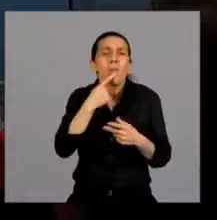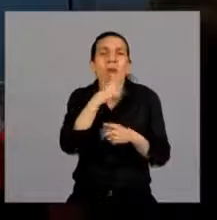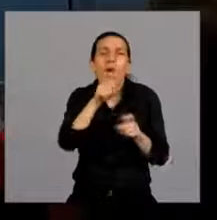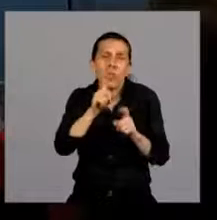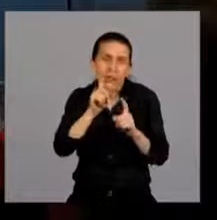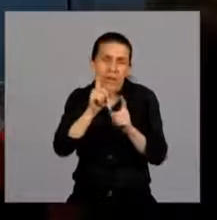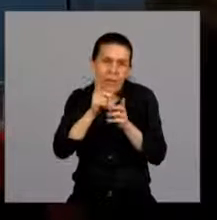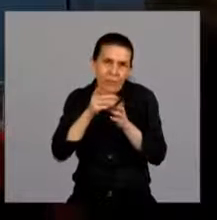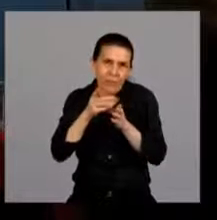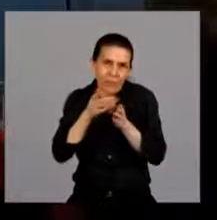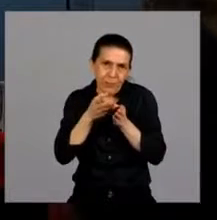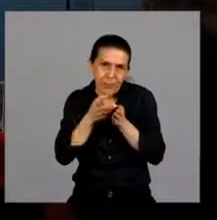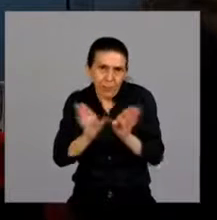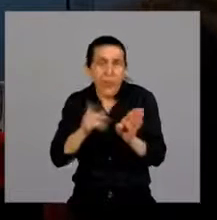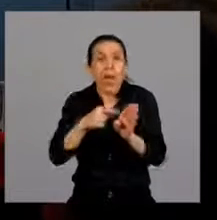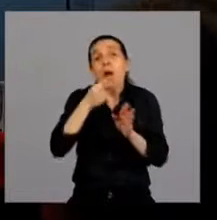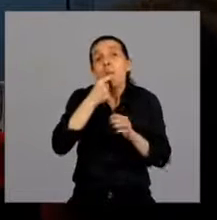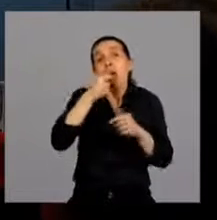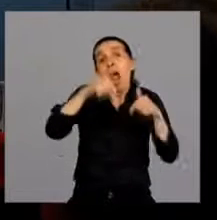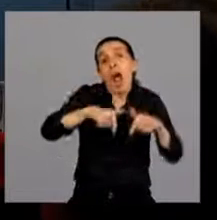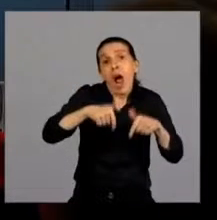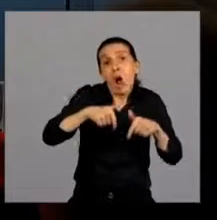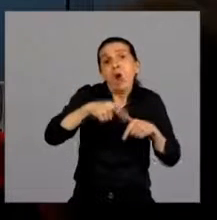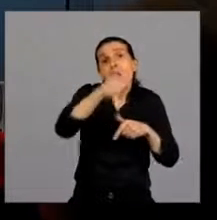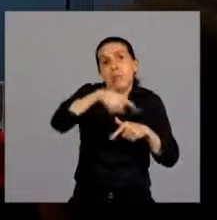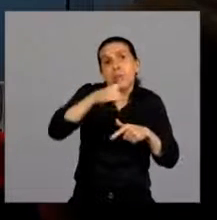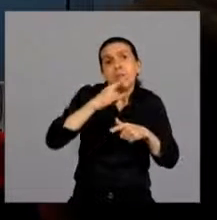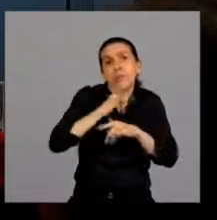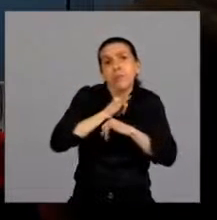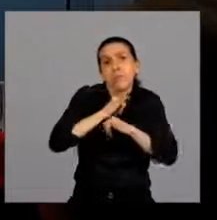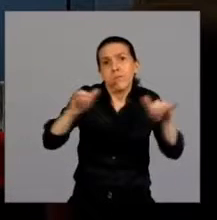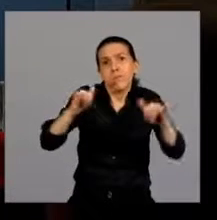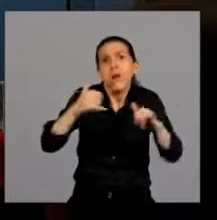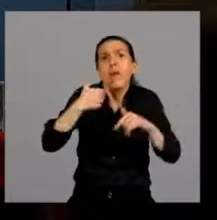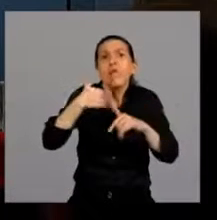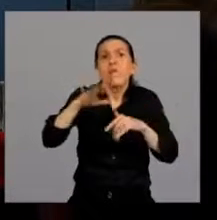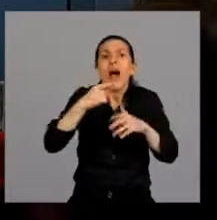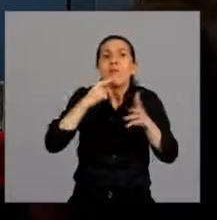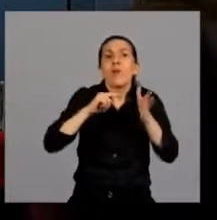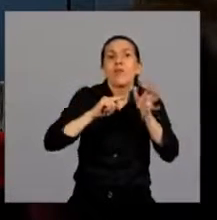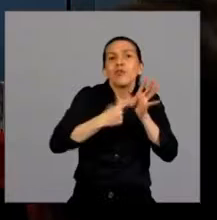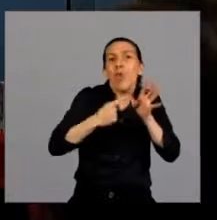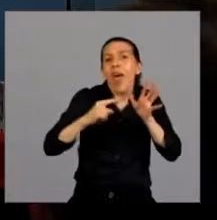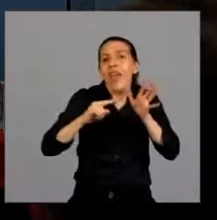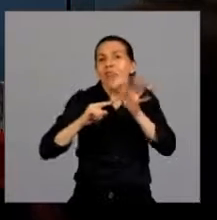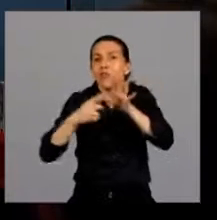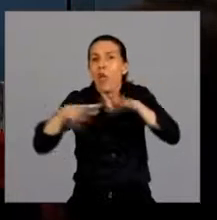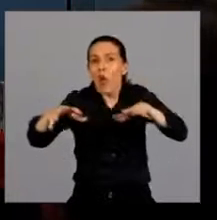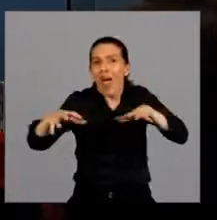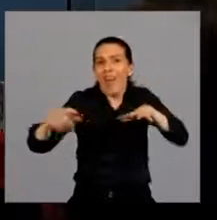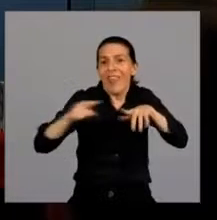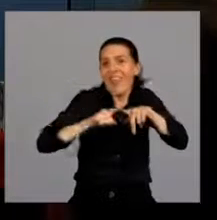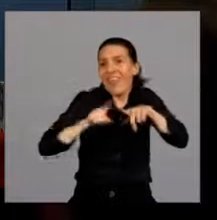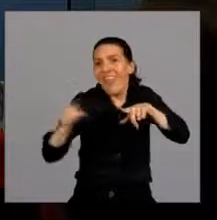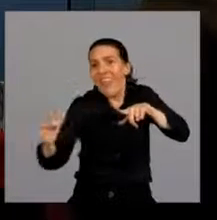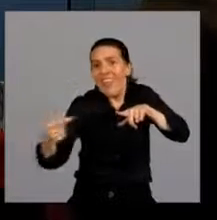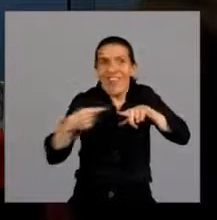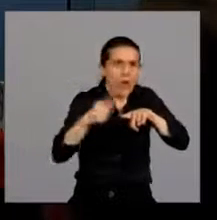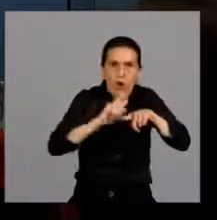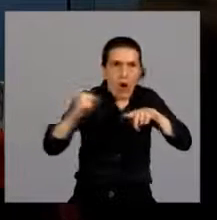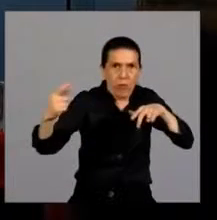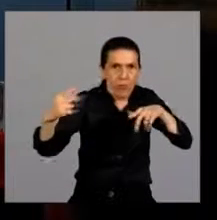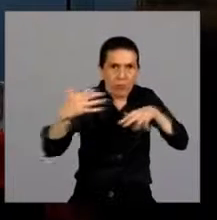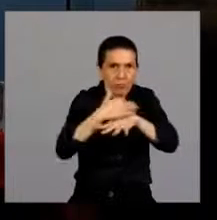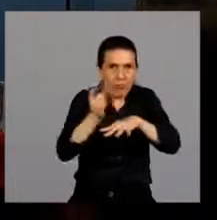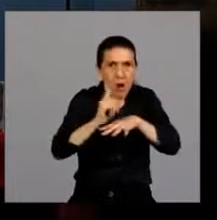lado, si bien ahora mismo se anuncia que no va a haber circulación interjurisdiccional, ¿qué puede pasar si, por ejemplo, en esta